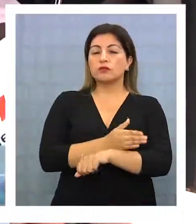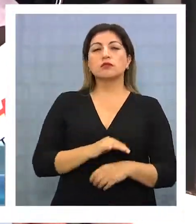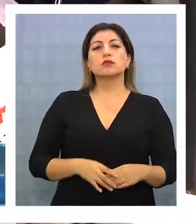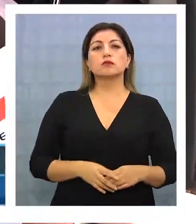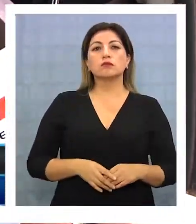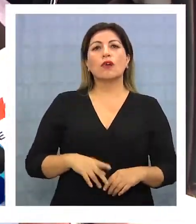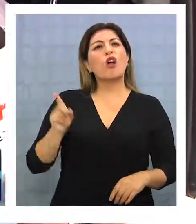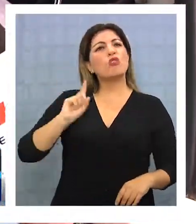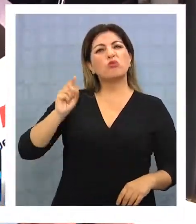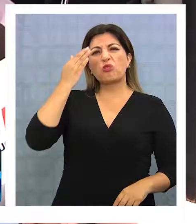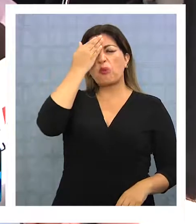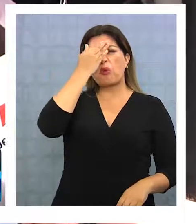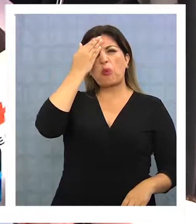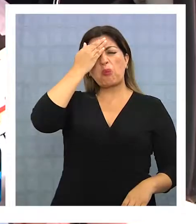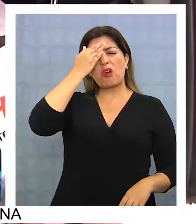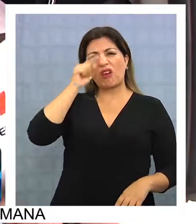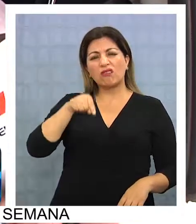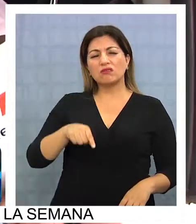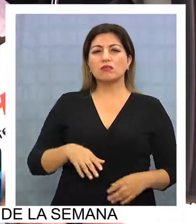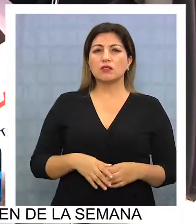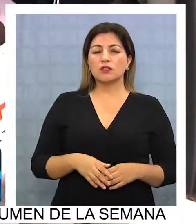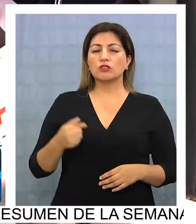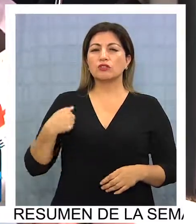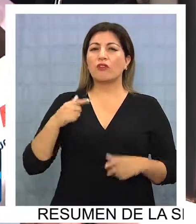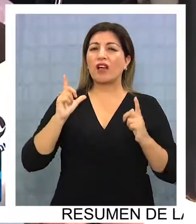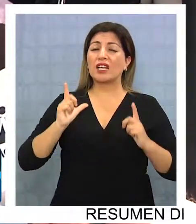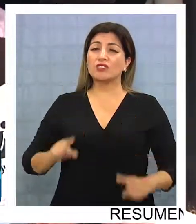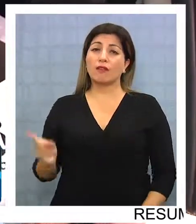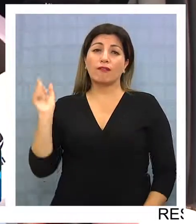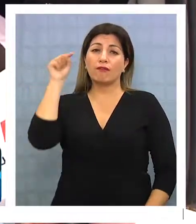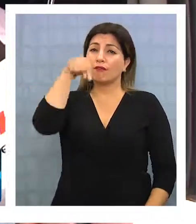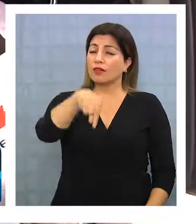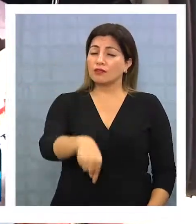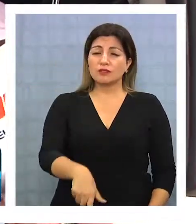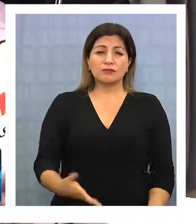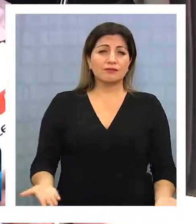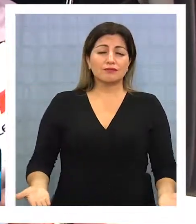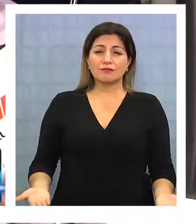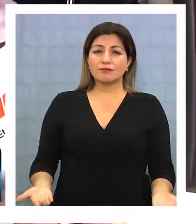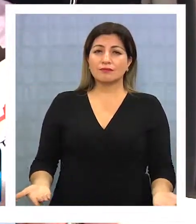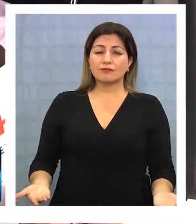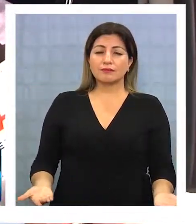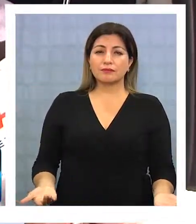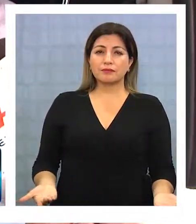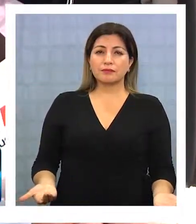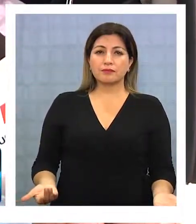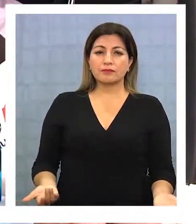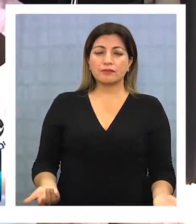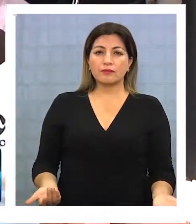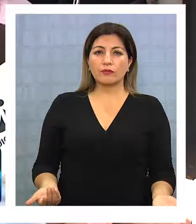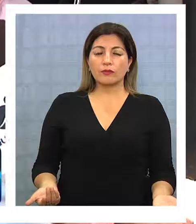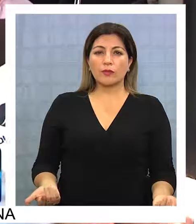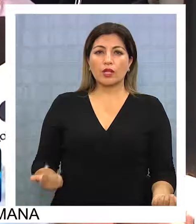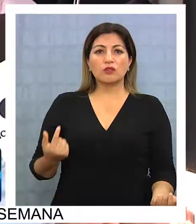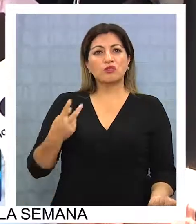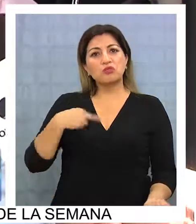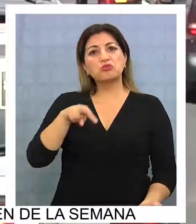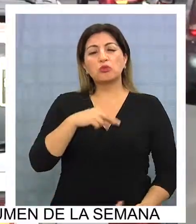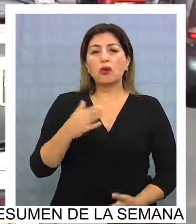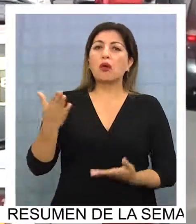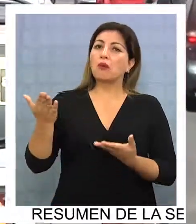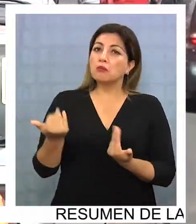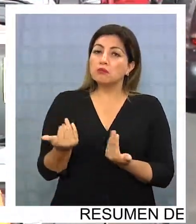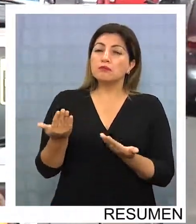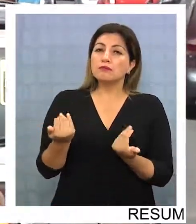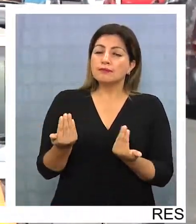No me preocupaba mucho todavía de eso, vengo llegando de vacaciones, así que, pero habría que esperar nomás